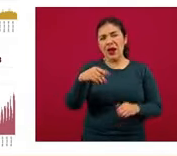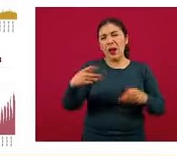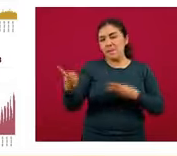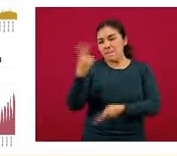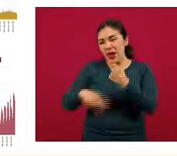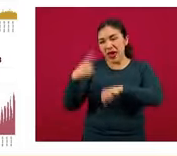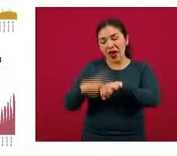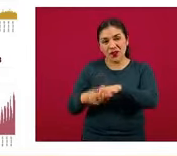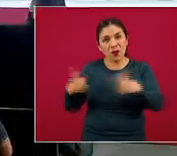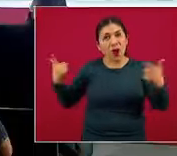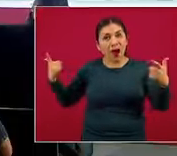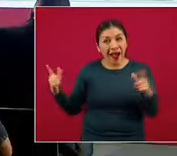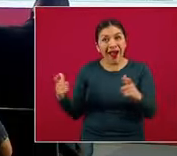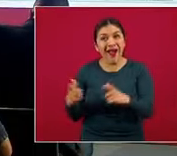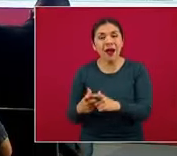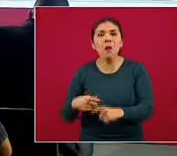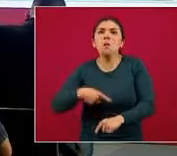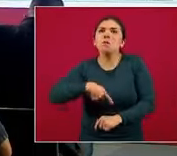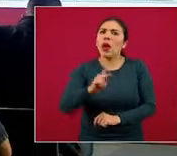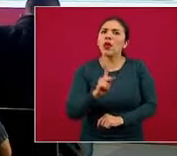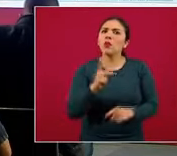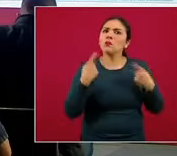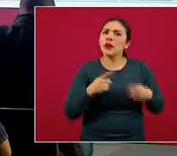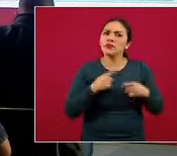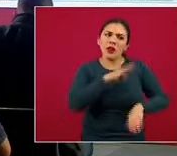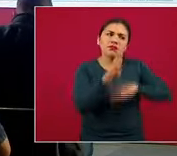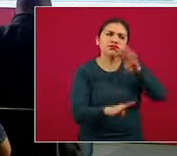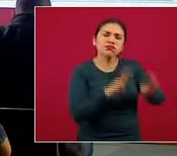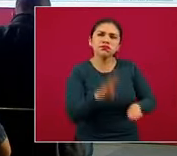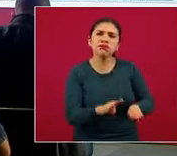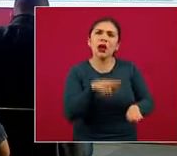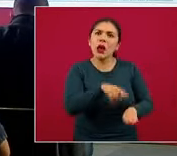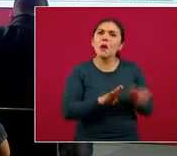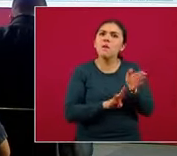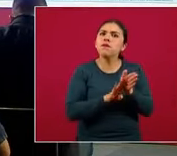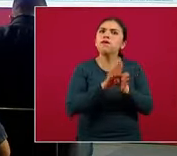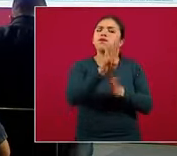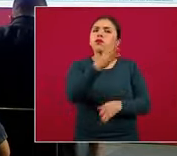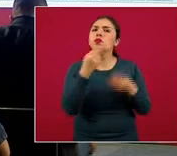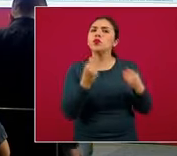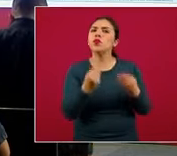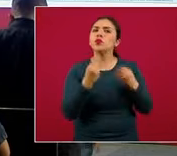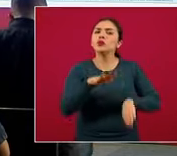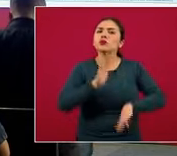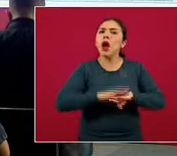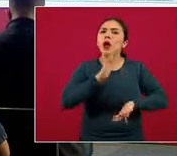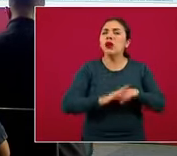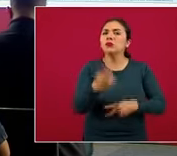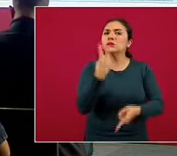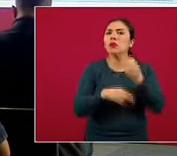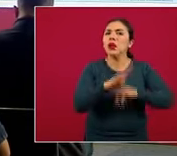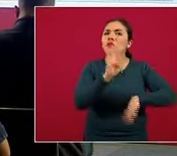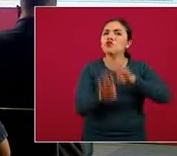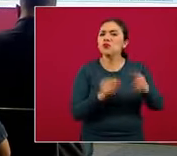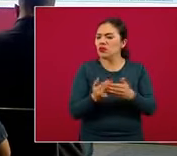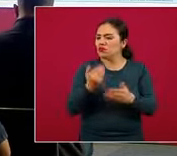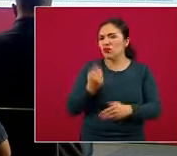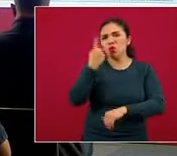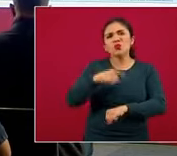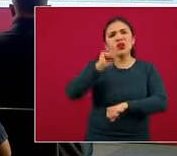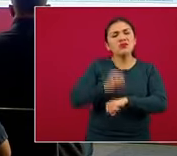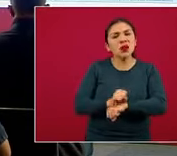casos, parece también que en relación a la curva de defunciones empieza a haber un ligero descenso en la última